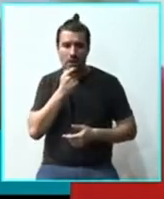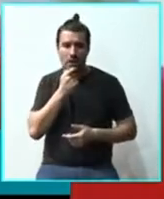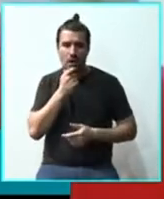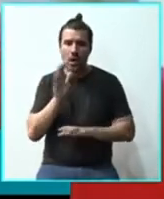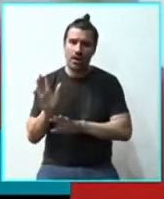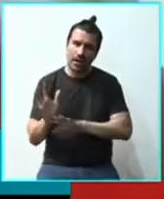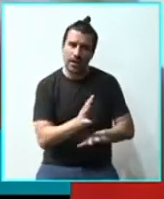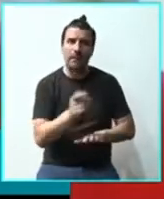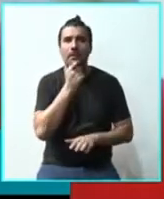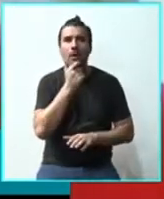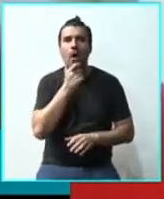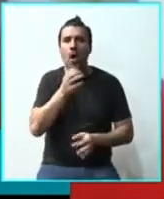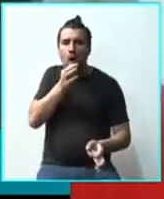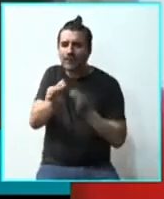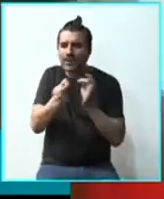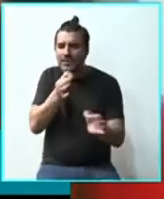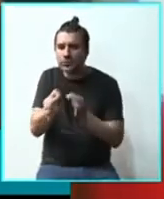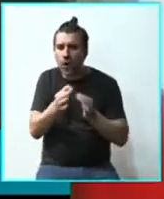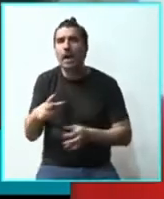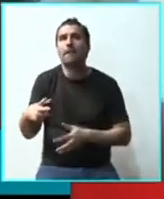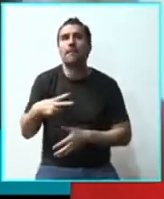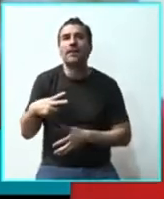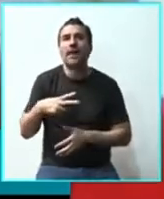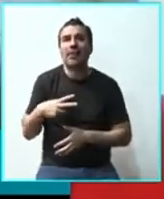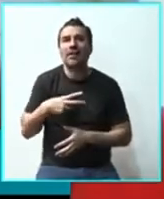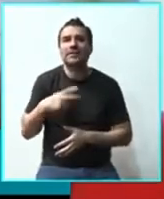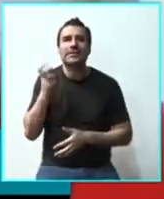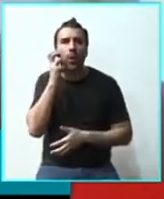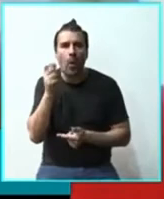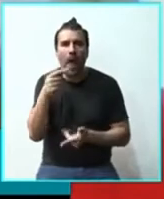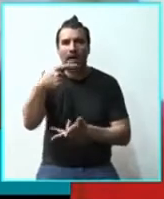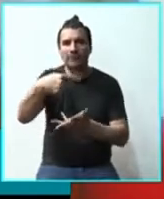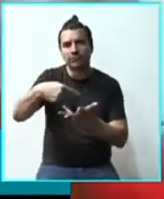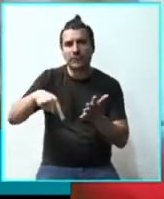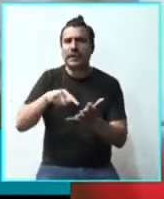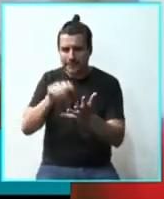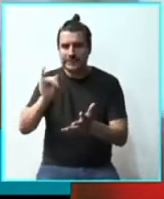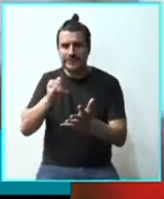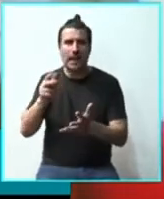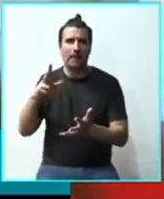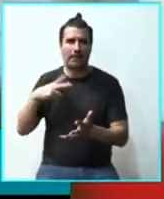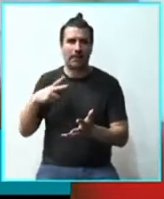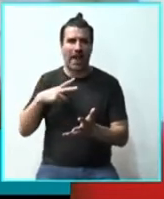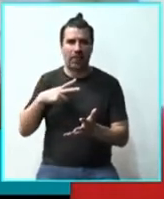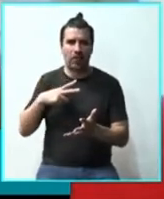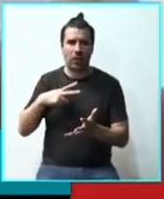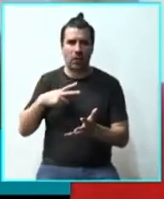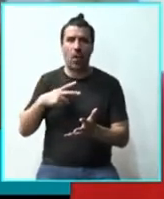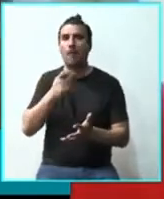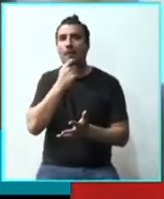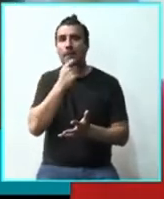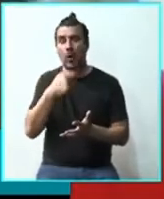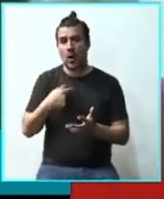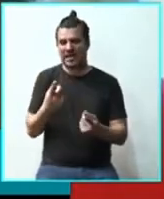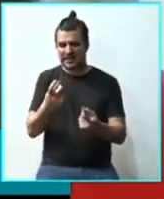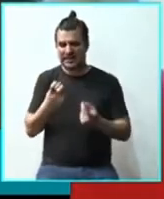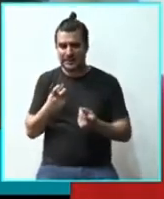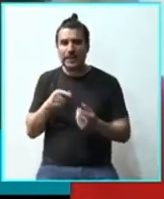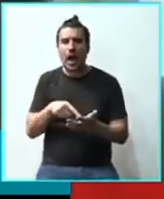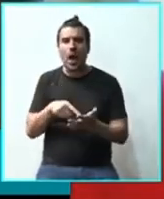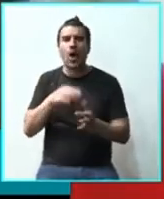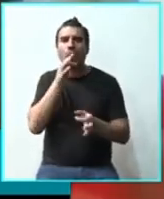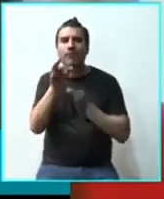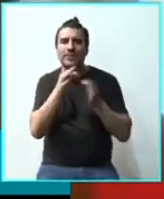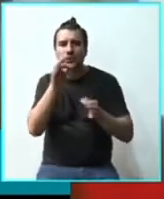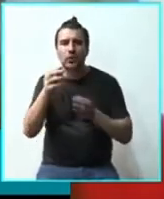solamente puede ser afectado esa intimidad y esa privacidad de las personas cuando hay una orden judicial que lo respalde. Digo, como tantas veces, porque